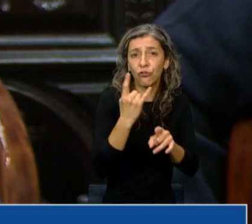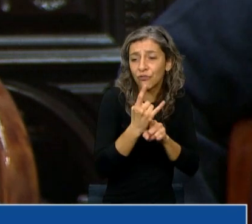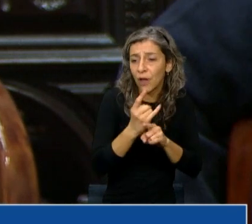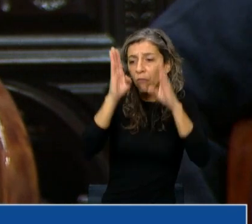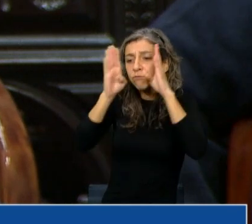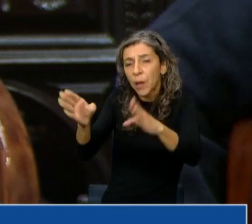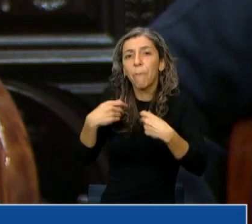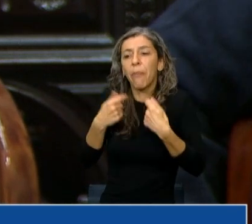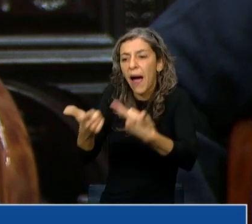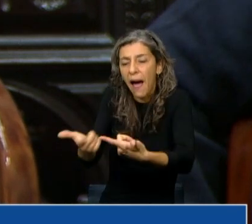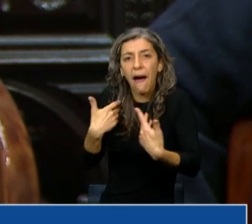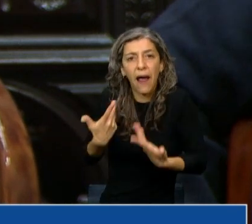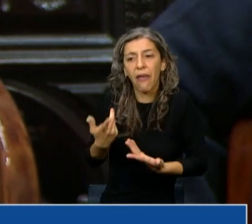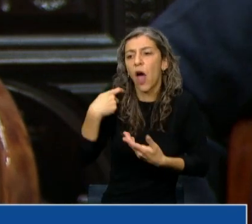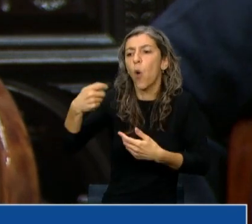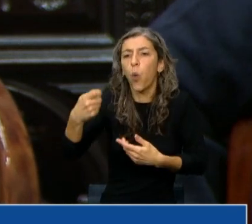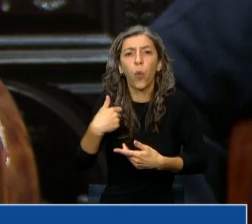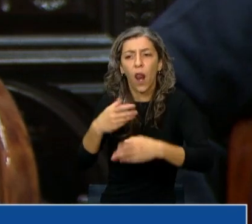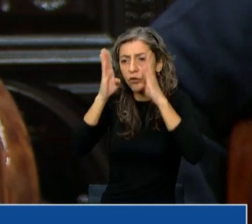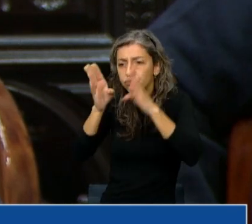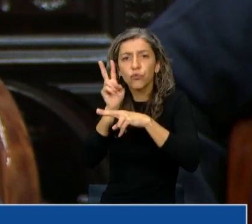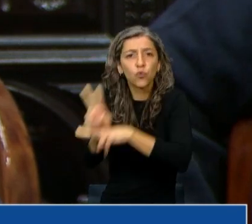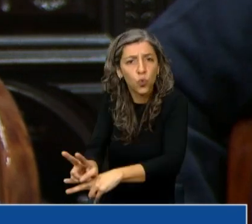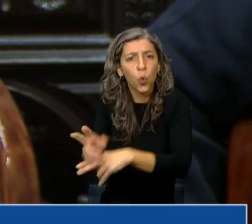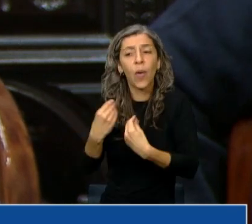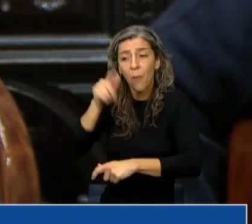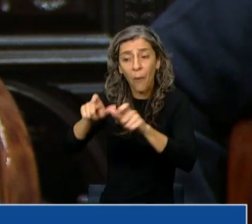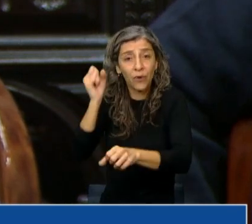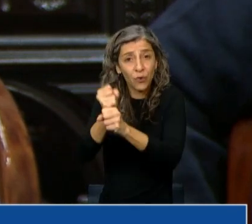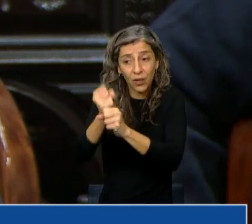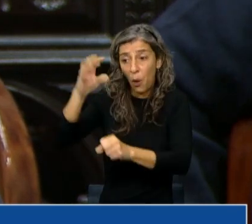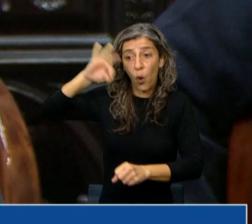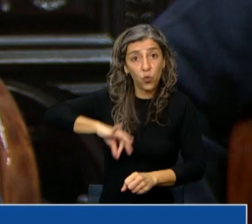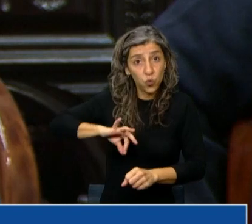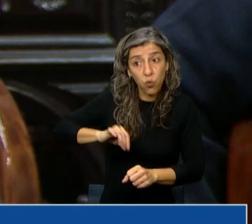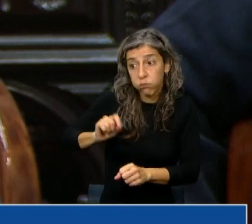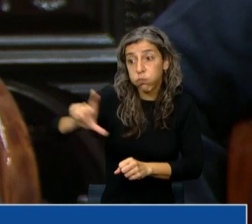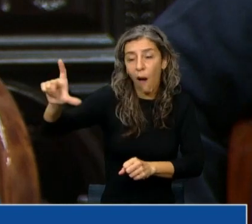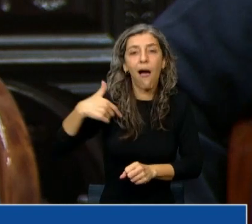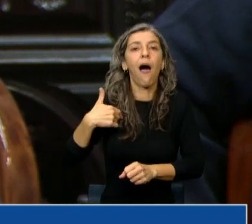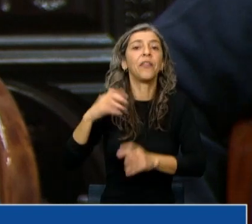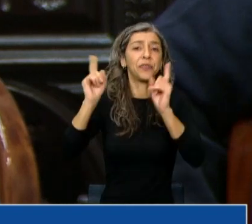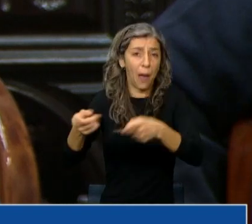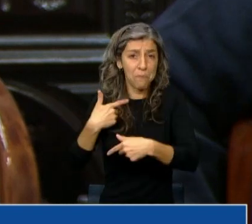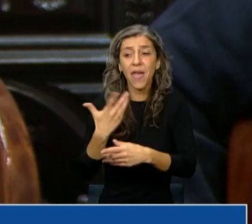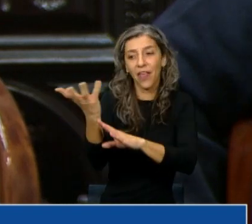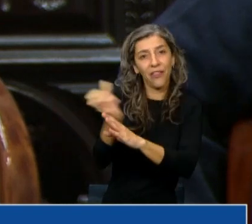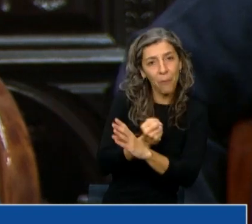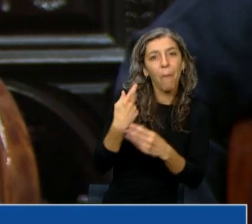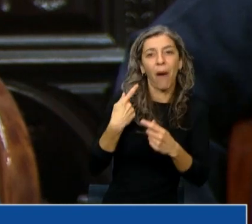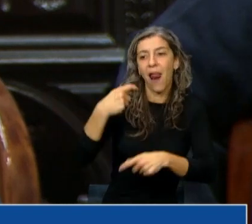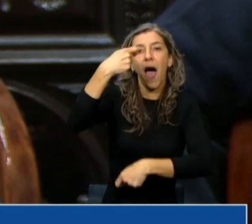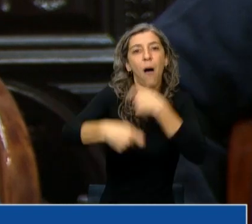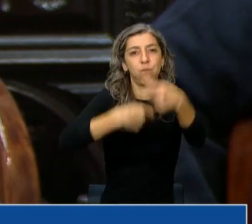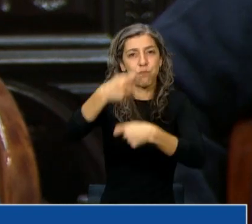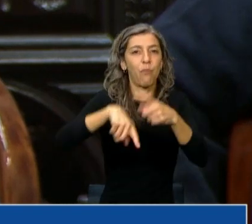solo la progresividad porque quien más gana, más aporta, sino porque también el Fondo de Sustentabilidad, donde van los dineros